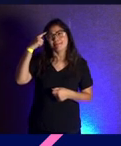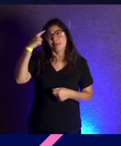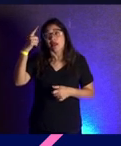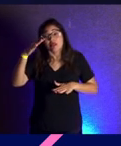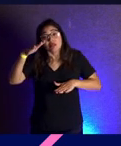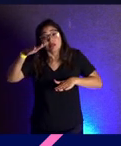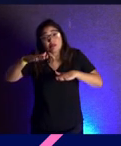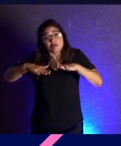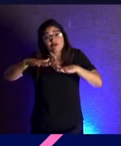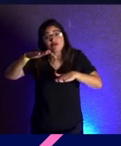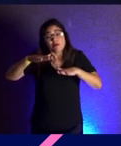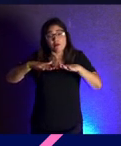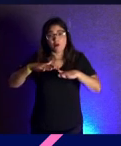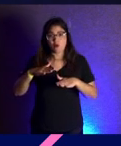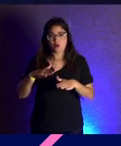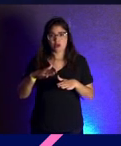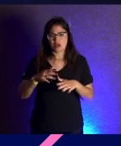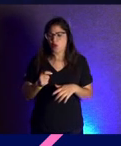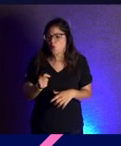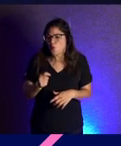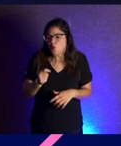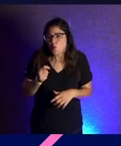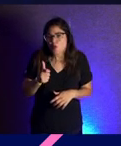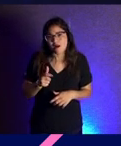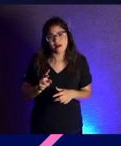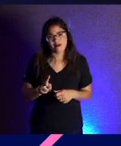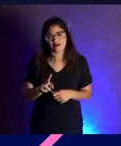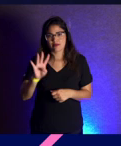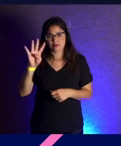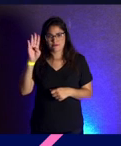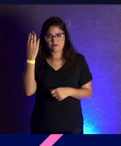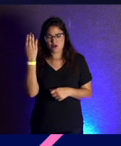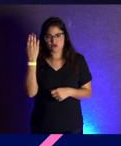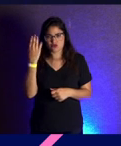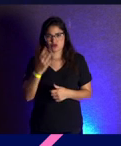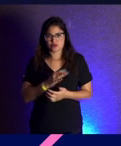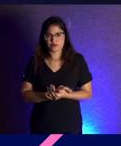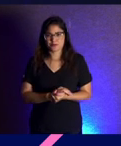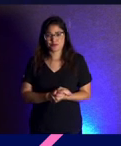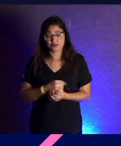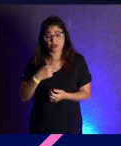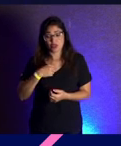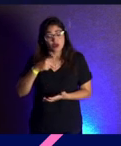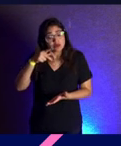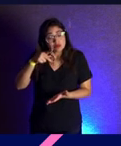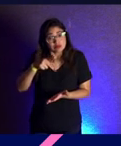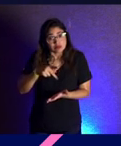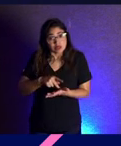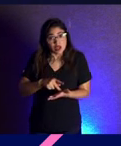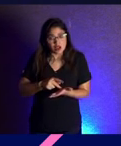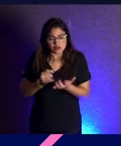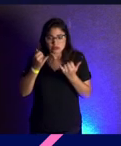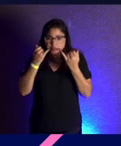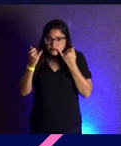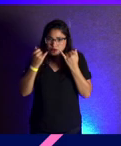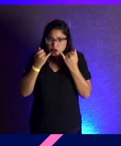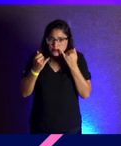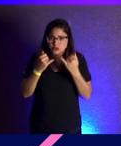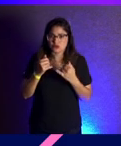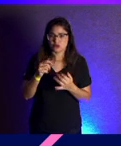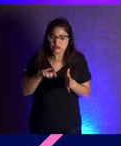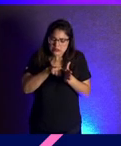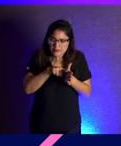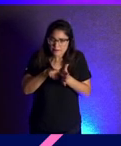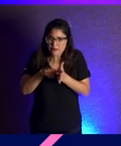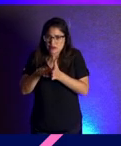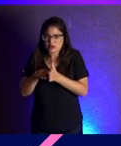El caso del tema, el de seguro, que es la actividad del tema. Entonces, tiene dos opciones. Uno es,